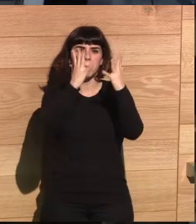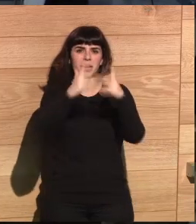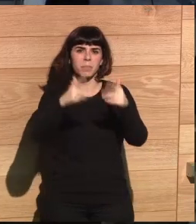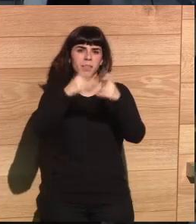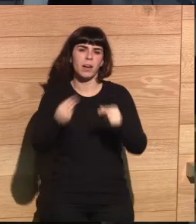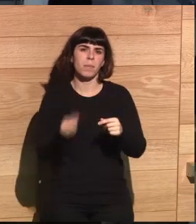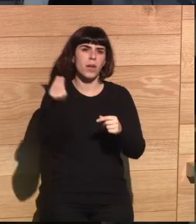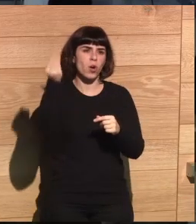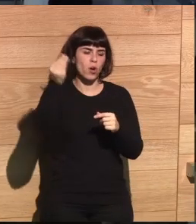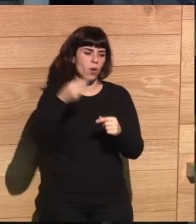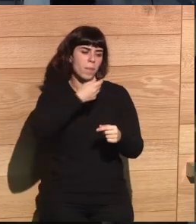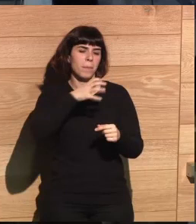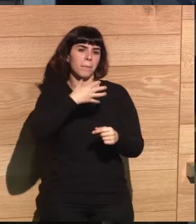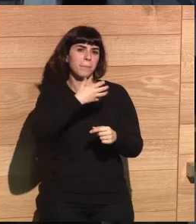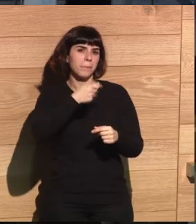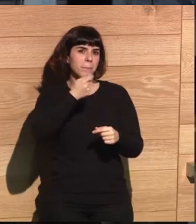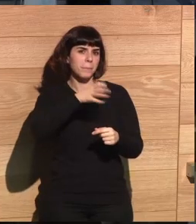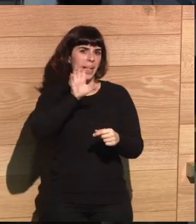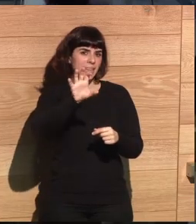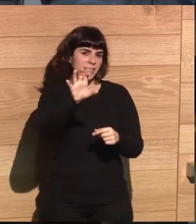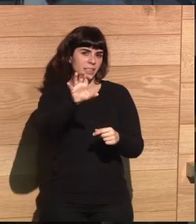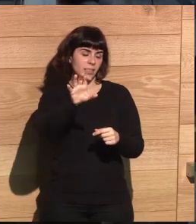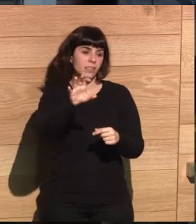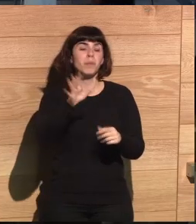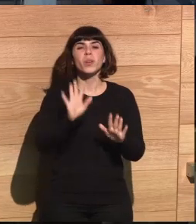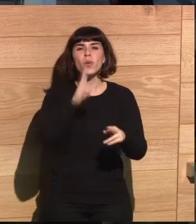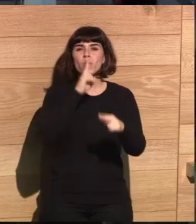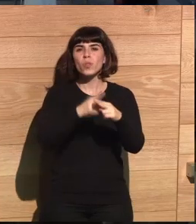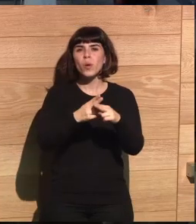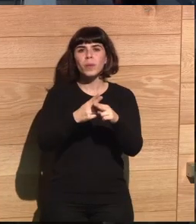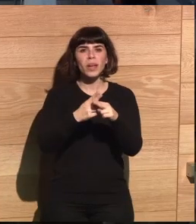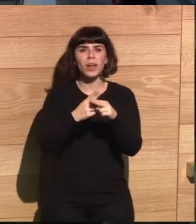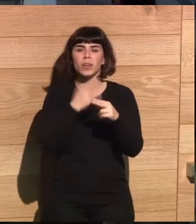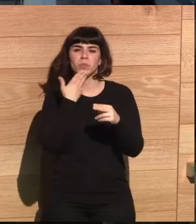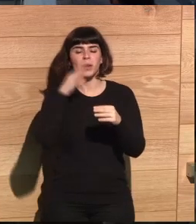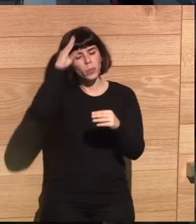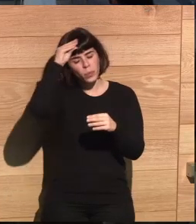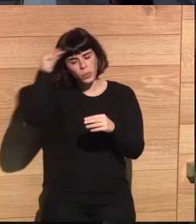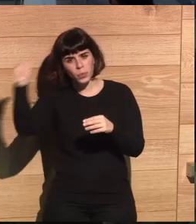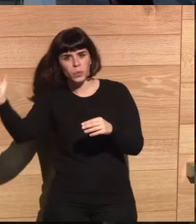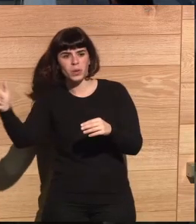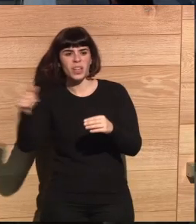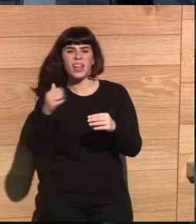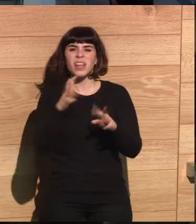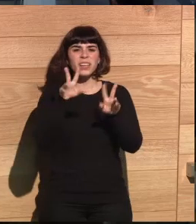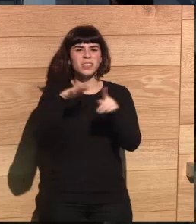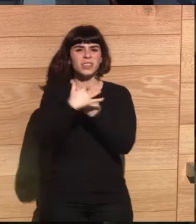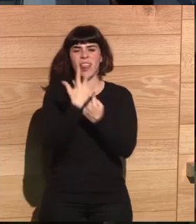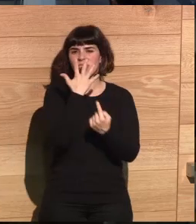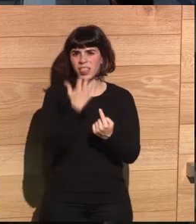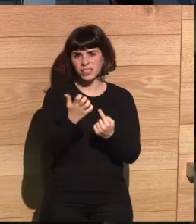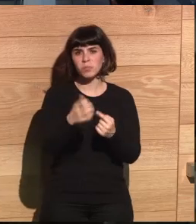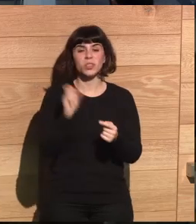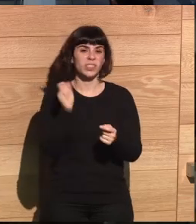matemática que ha dejado este país y, sin embargo, su nombre ha pasado muy desapercibido. Eso, tristemente, es habitual, ¿no? Es que yo